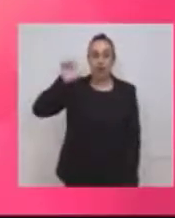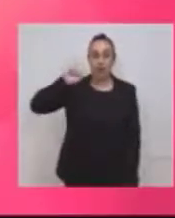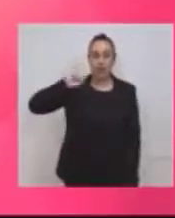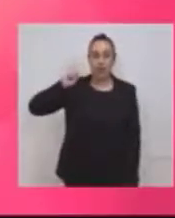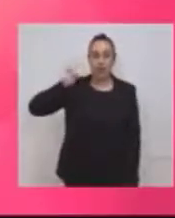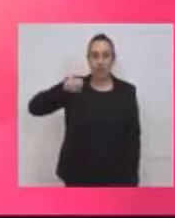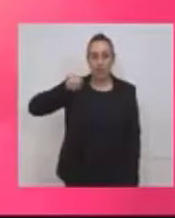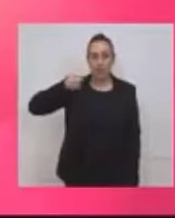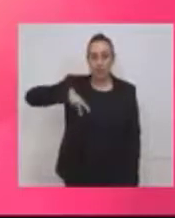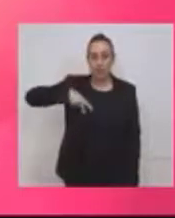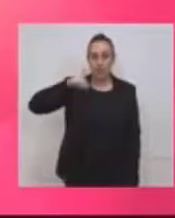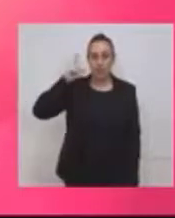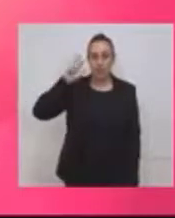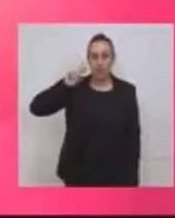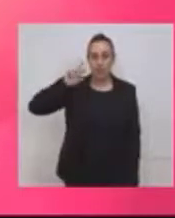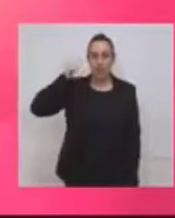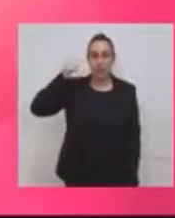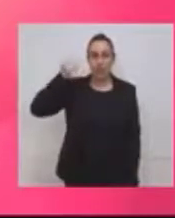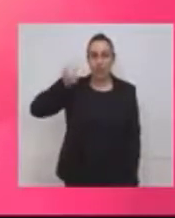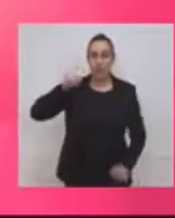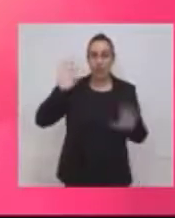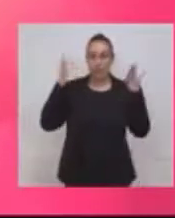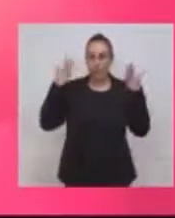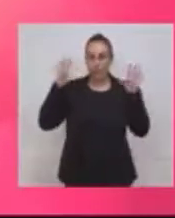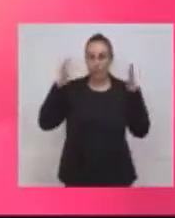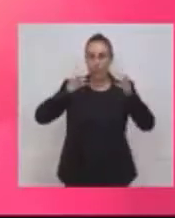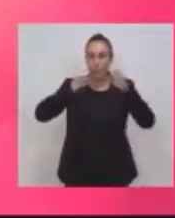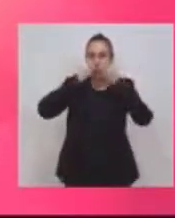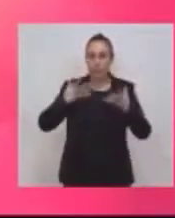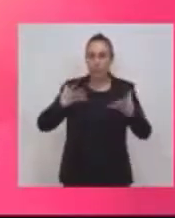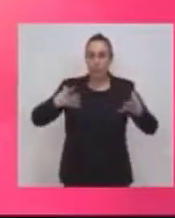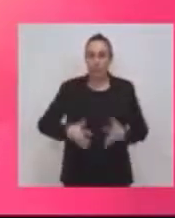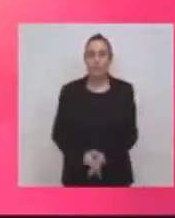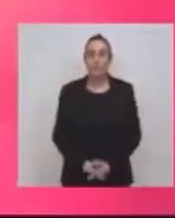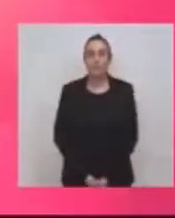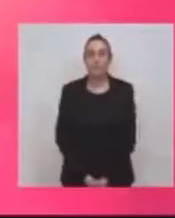Bravo, chicas. Bueno, y Ángela y Ángela y Rollazo.